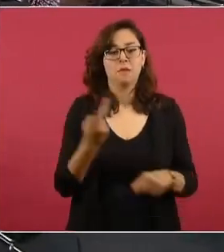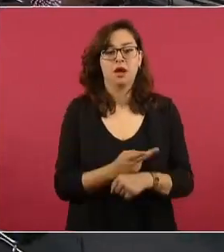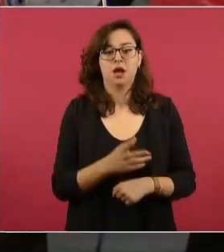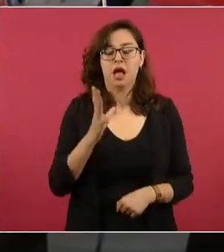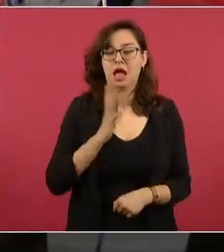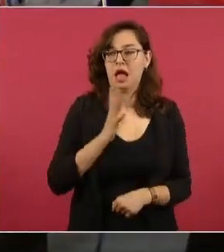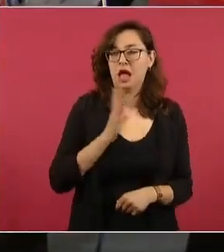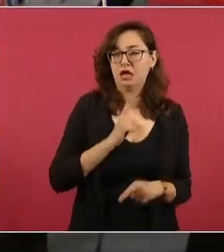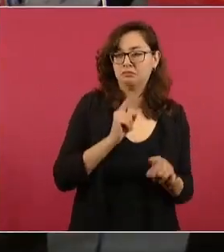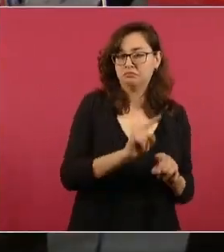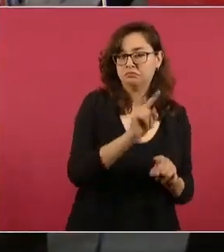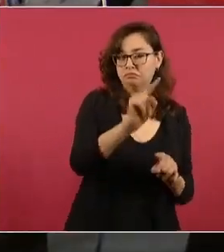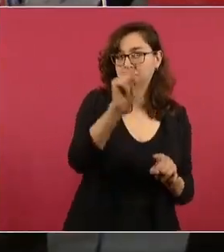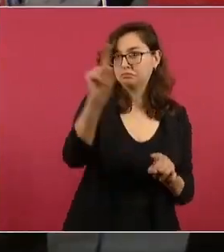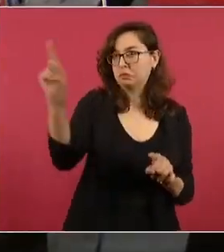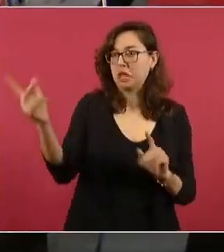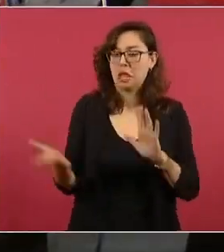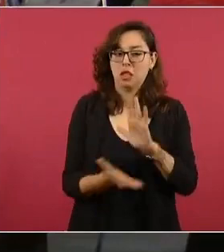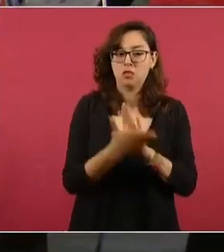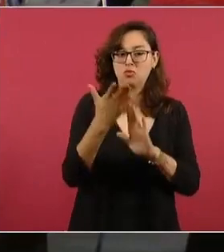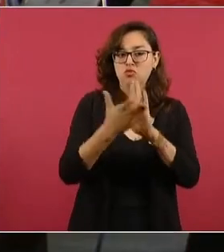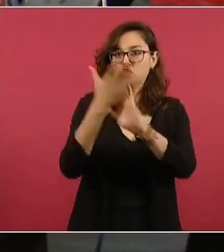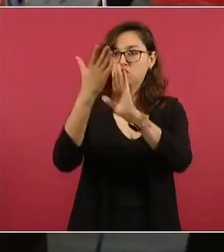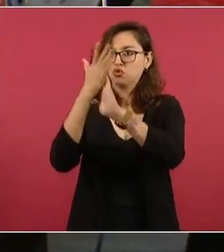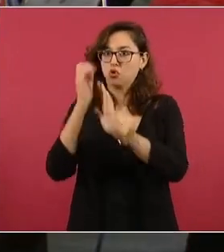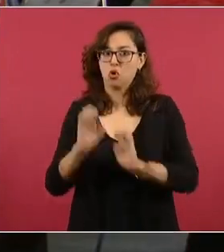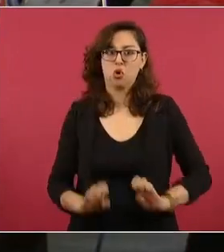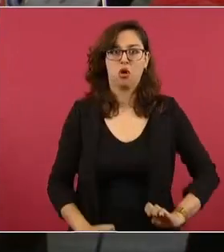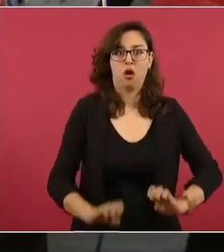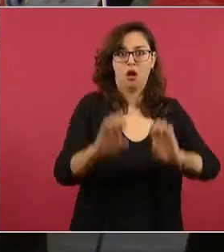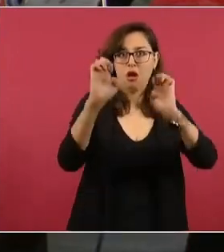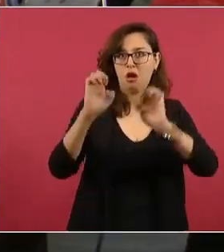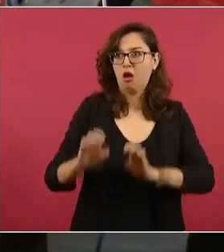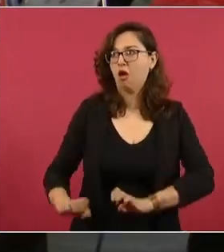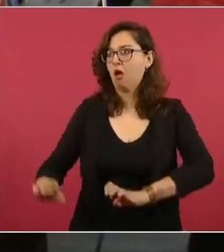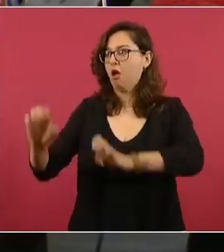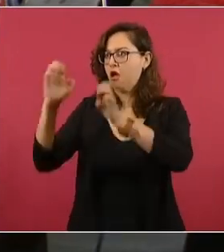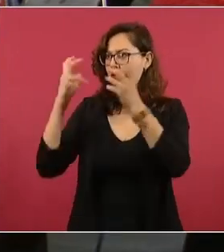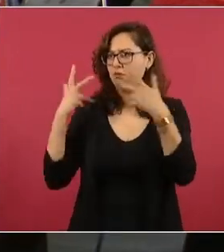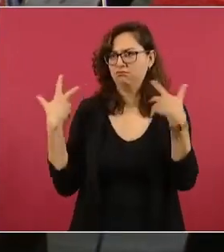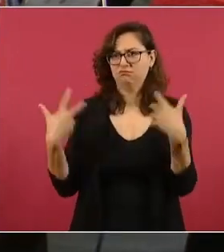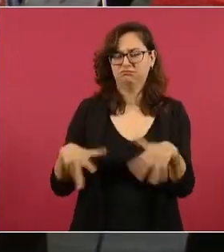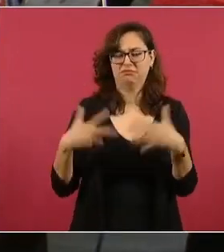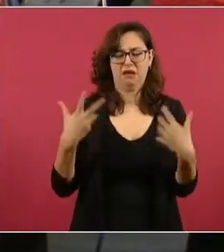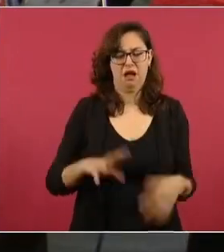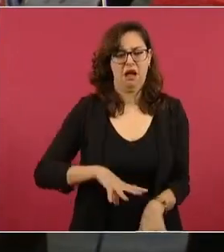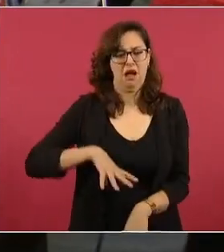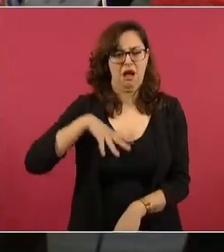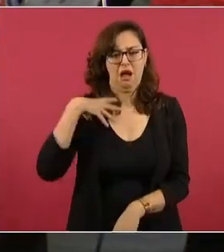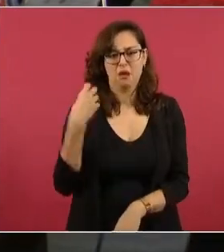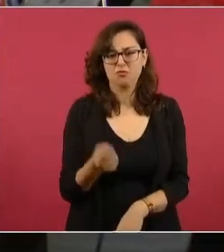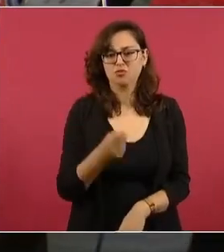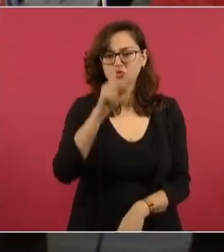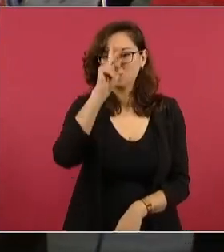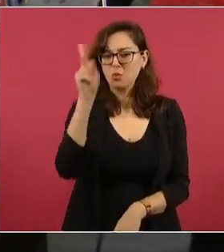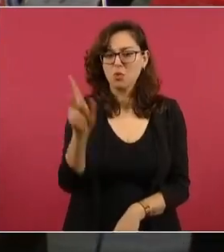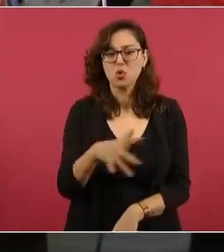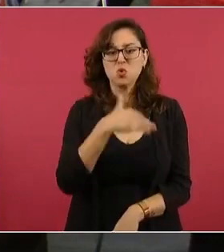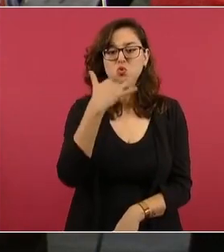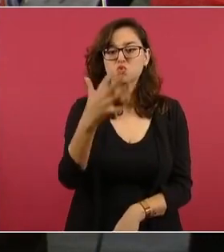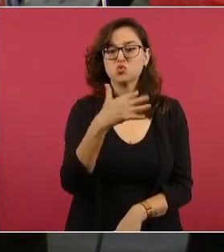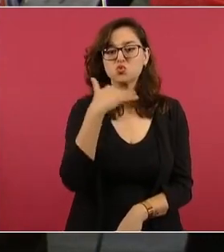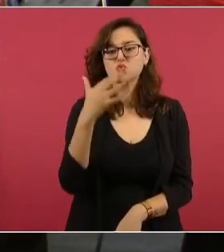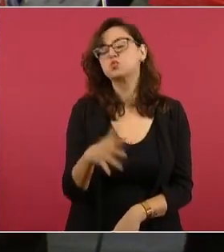edificios, las construcciones, el derrumbe que hubo en Puerto Vallarta. Quiero decirle que me siento muy afortunada